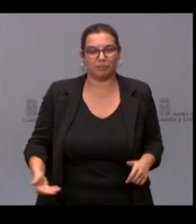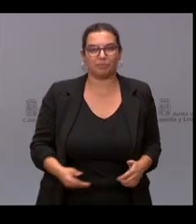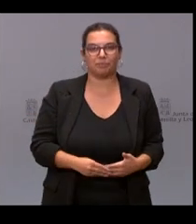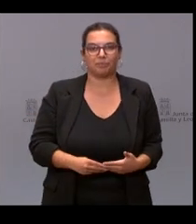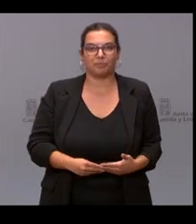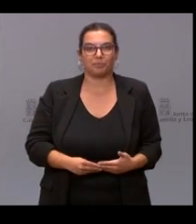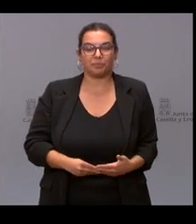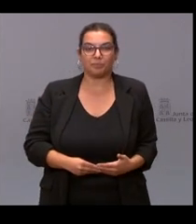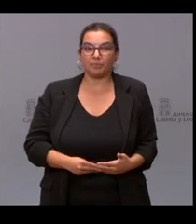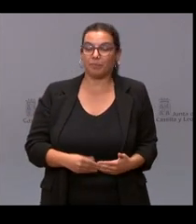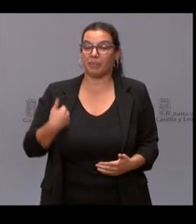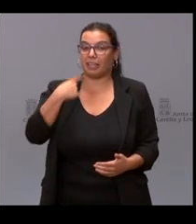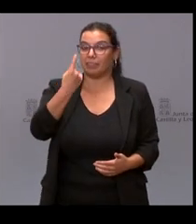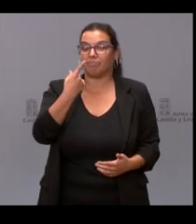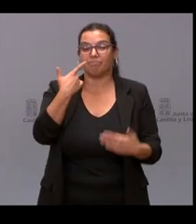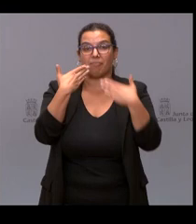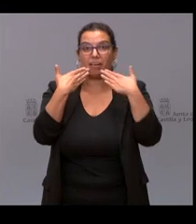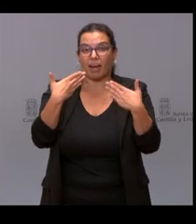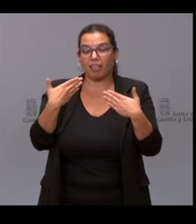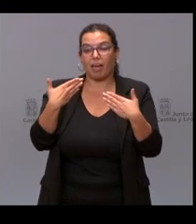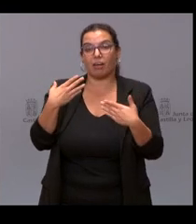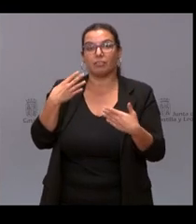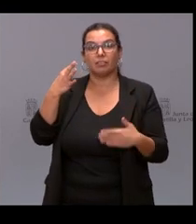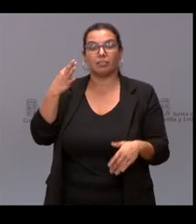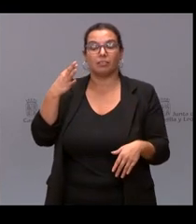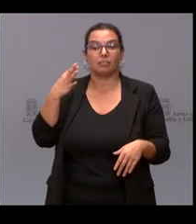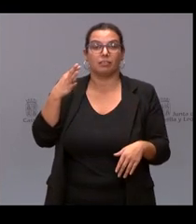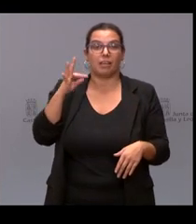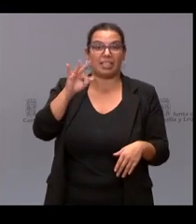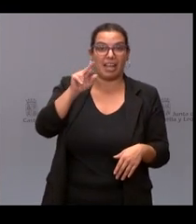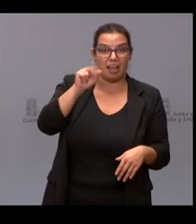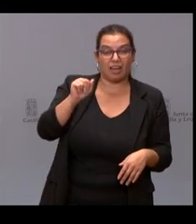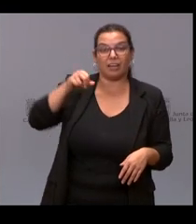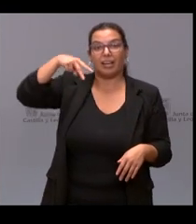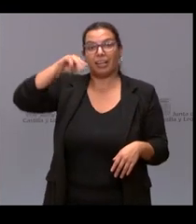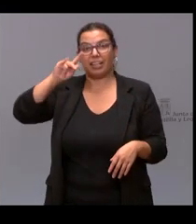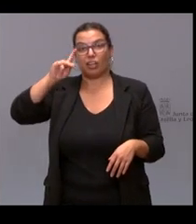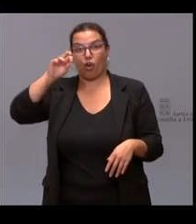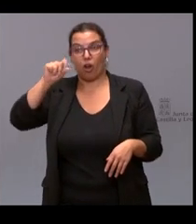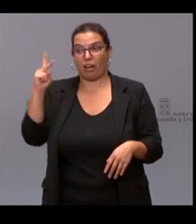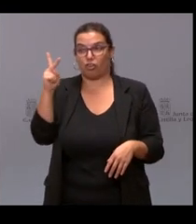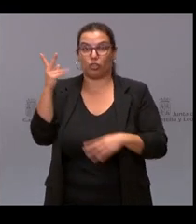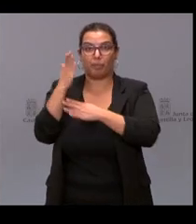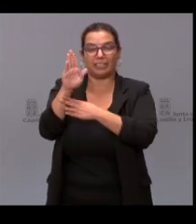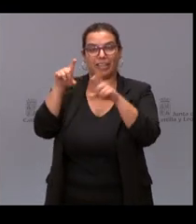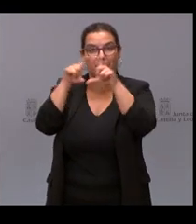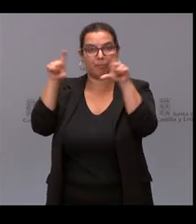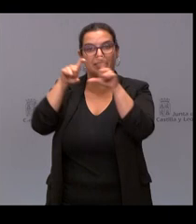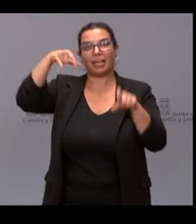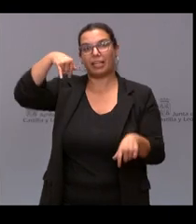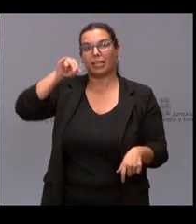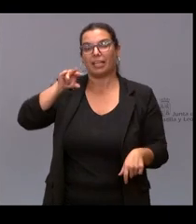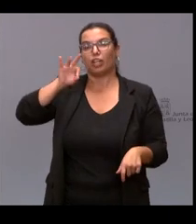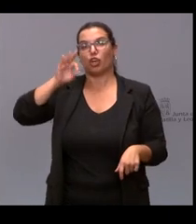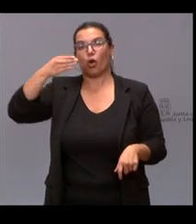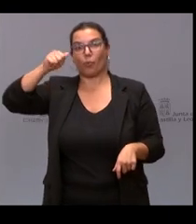He agradecido tanto a Tara como a Nicola en representación de Innovat, la empresa que hoy